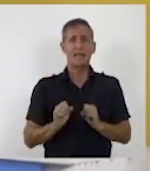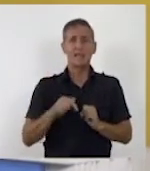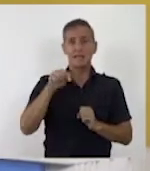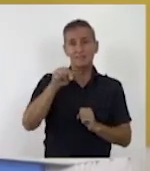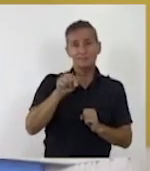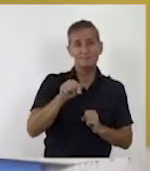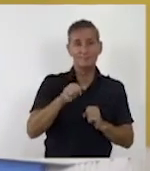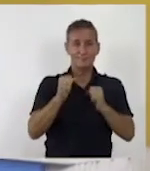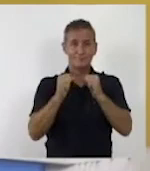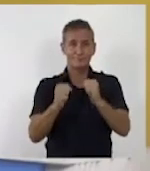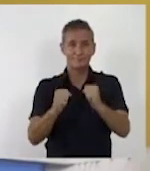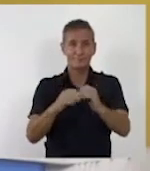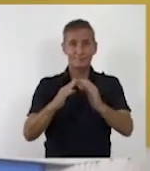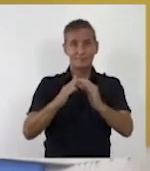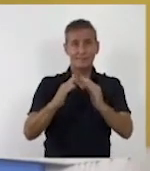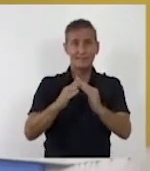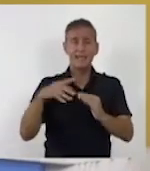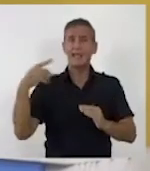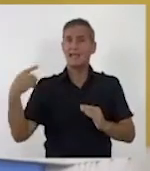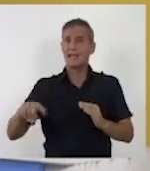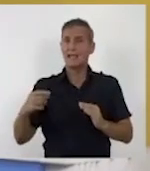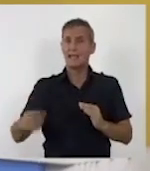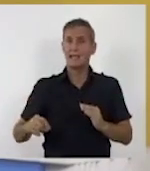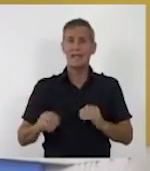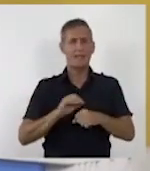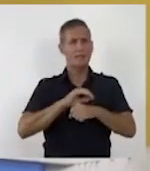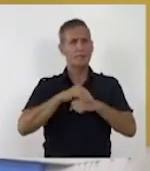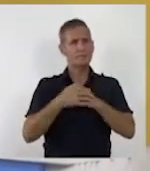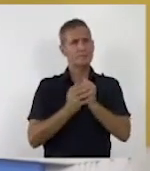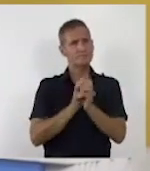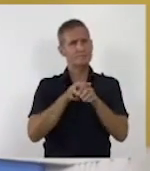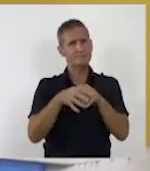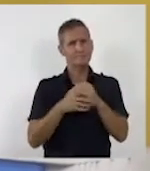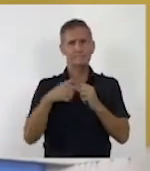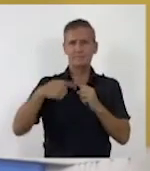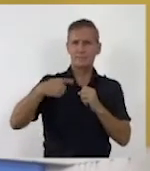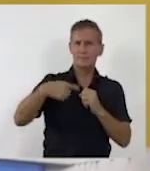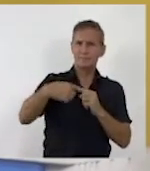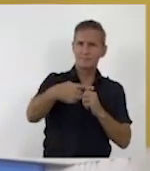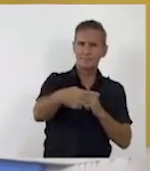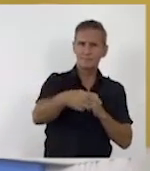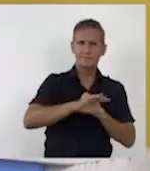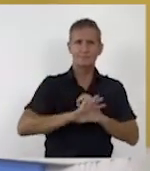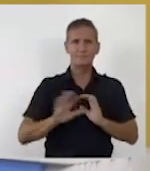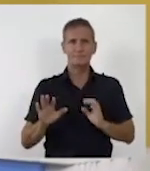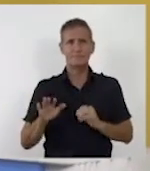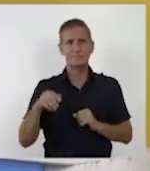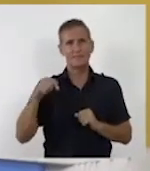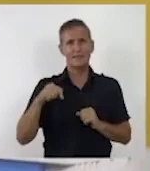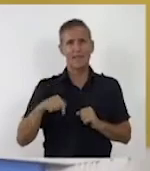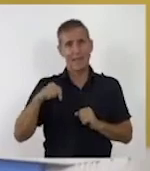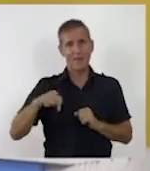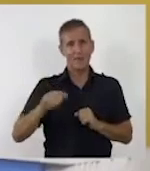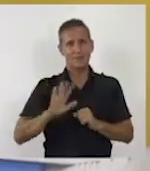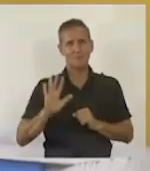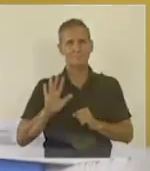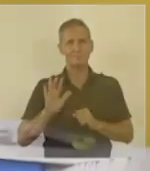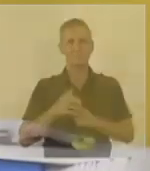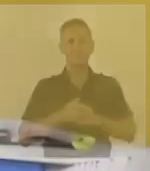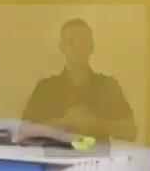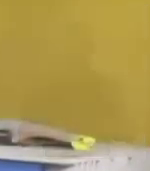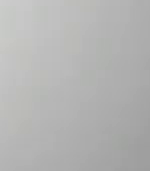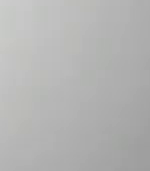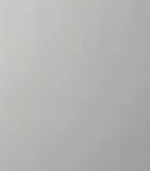manténgase en casa y practiquen el lavado sistemático de las manos los dejo con este